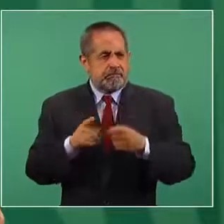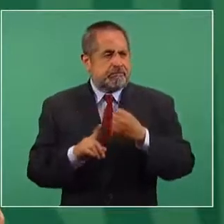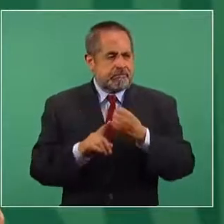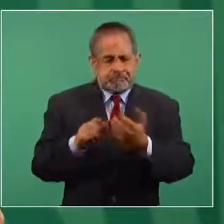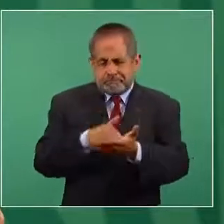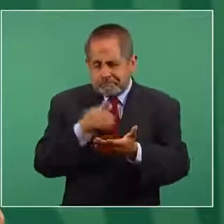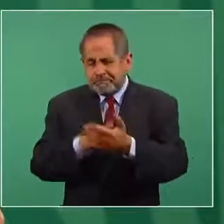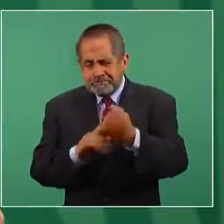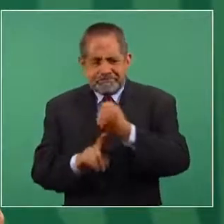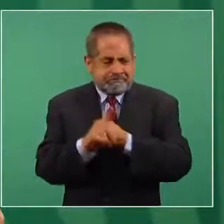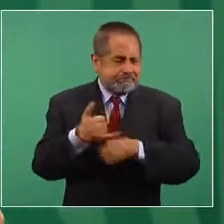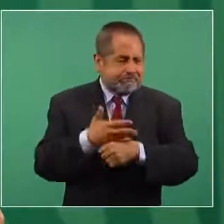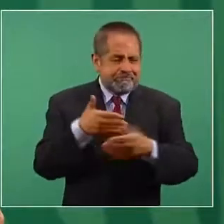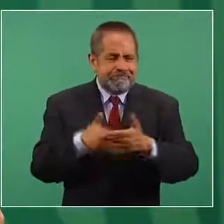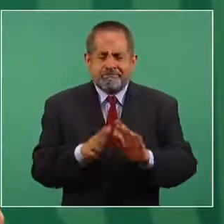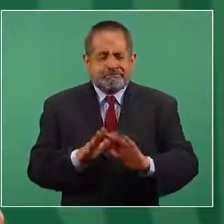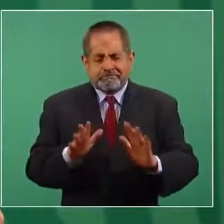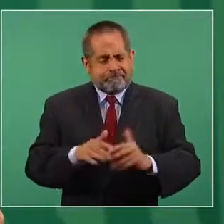obstáculos,